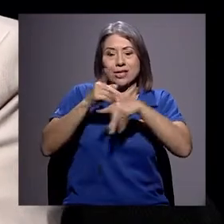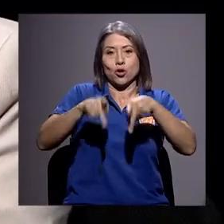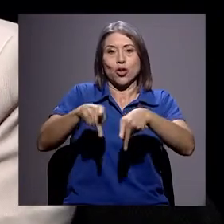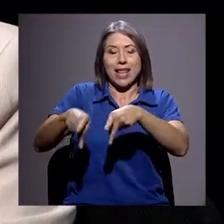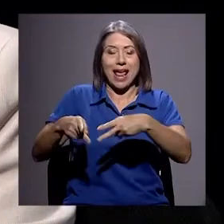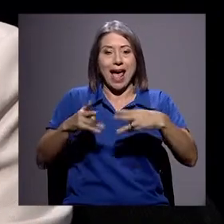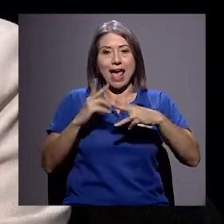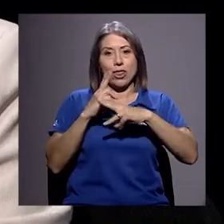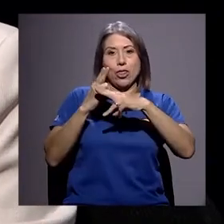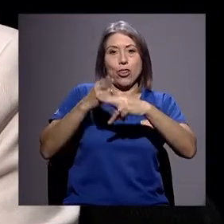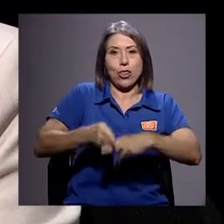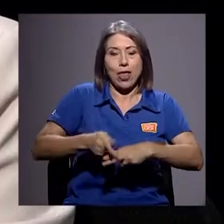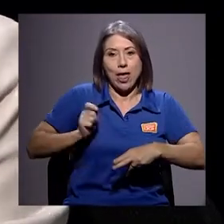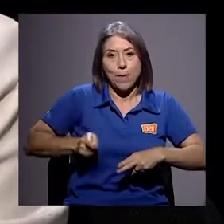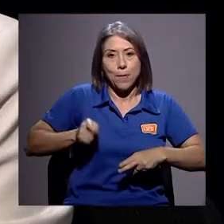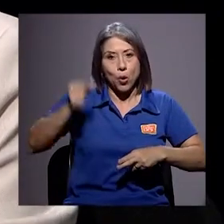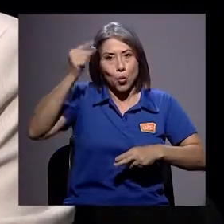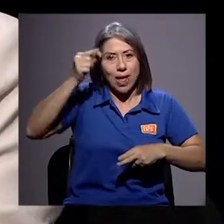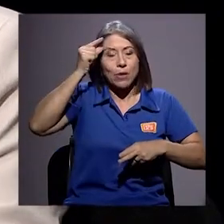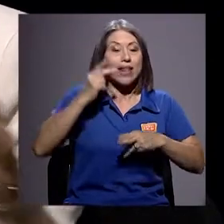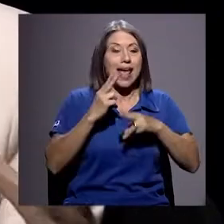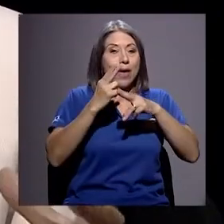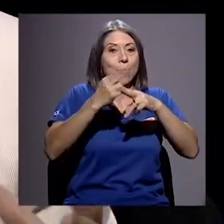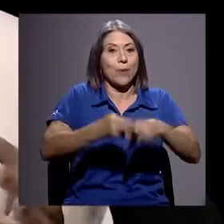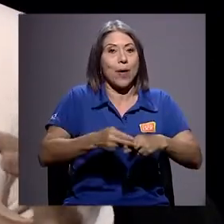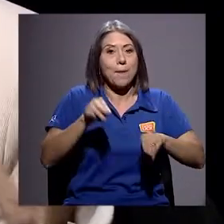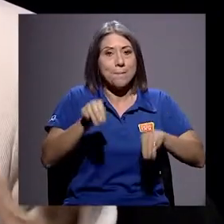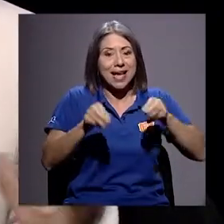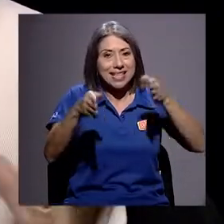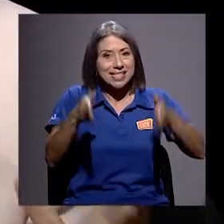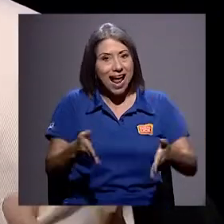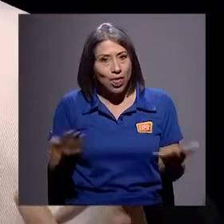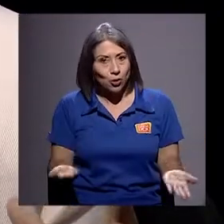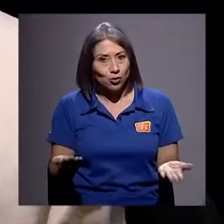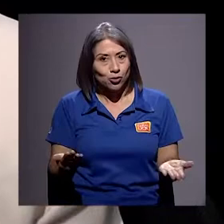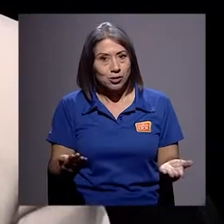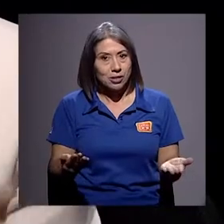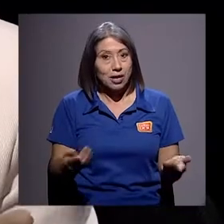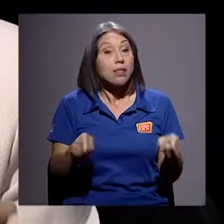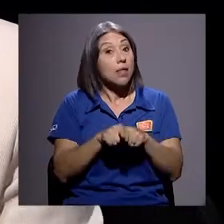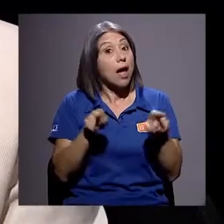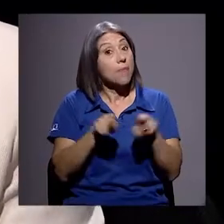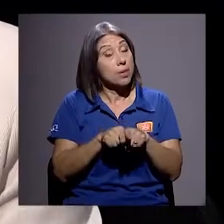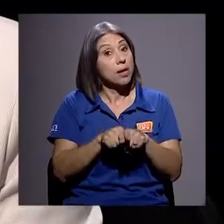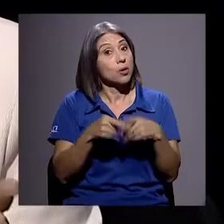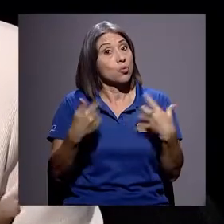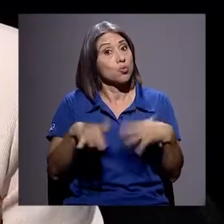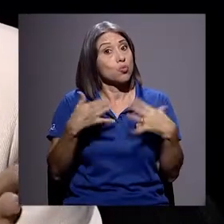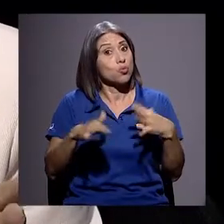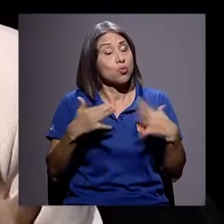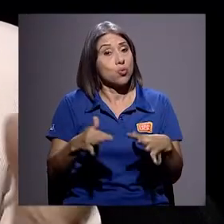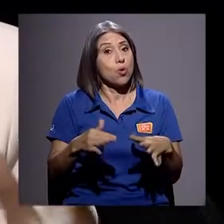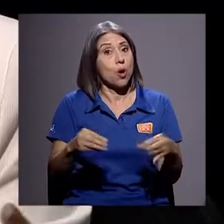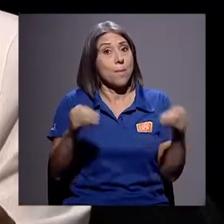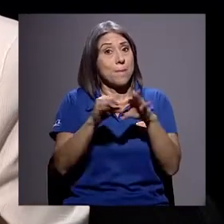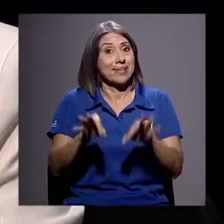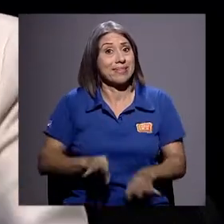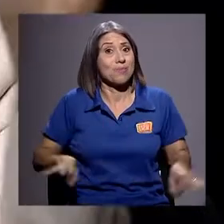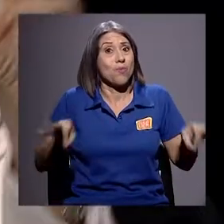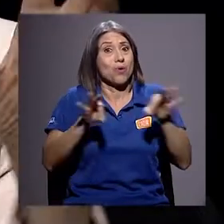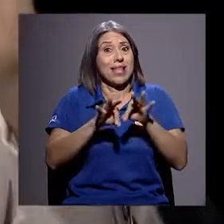procuraduría de los magistrados verdad o sea que es el otro pilar quizás todavía más importante que es el poder judicial